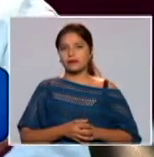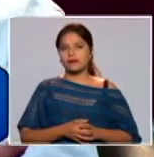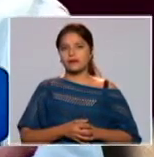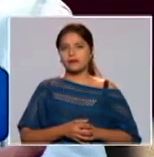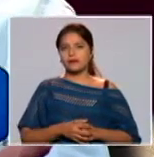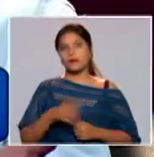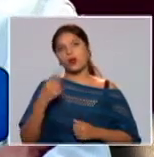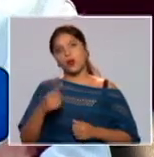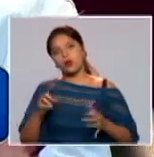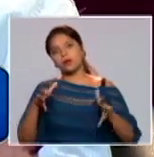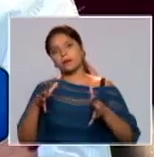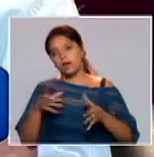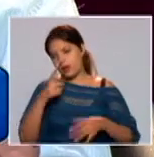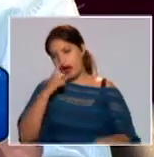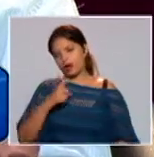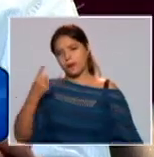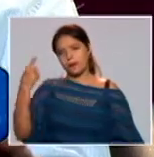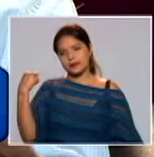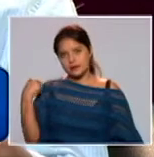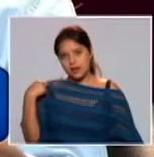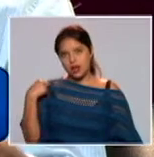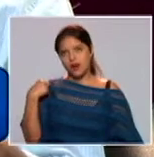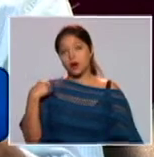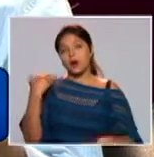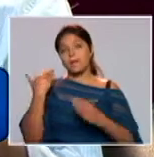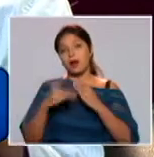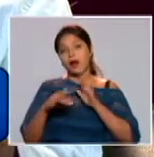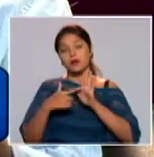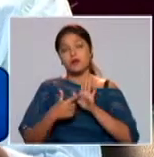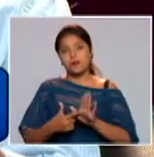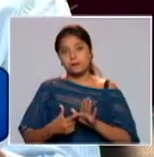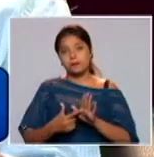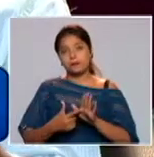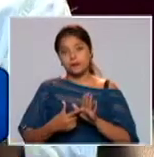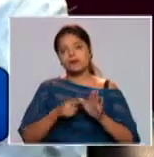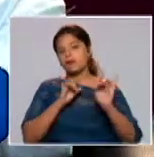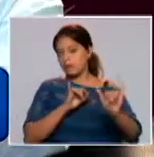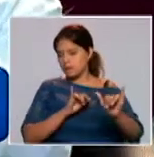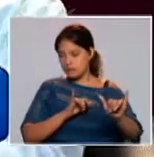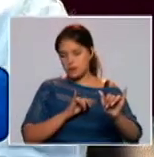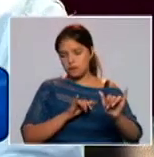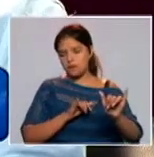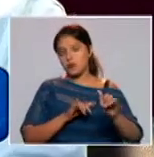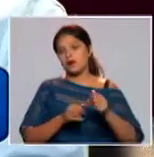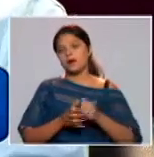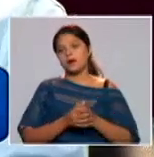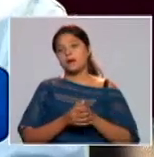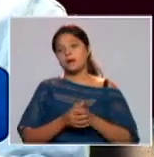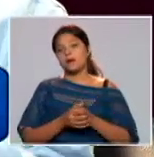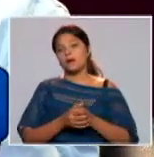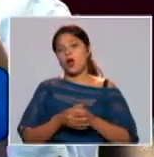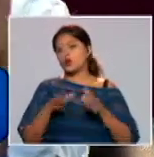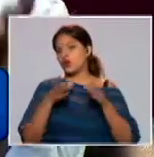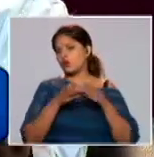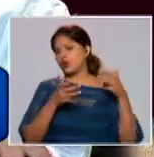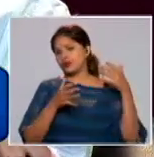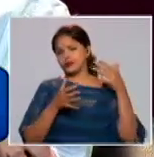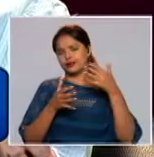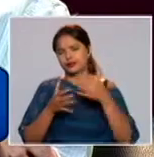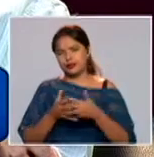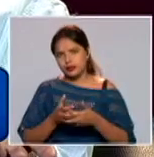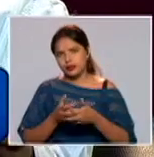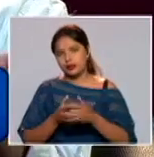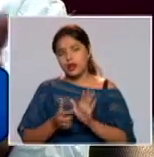premio el año pasado para publicación de idartes también para estos grupos de larga trayectoria